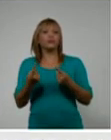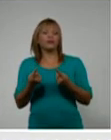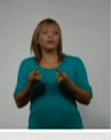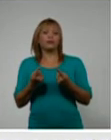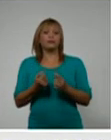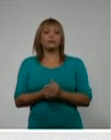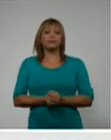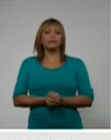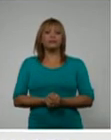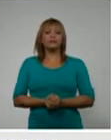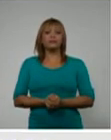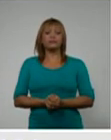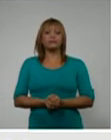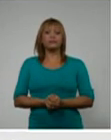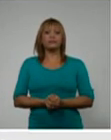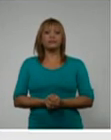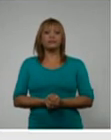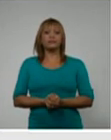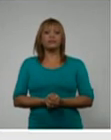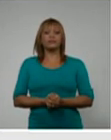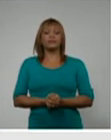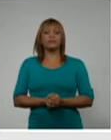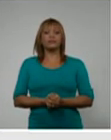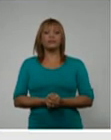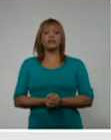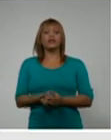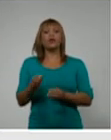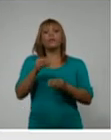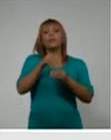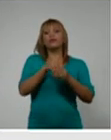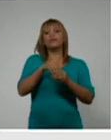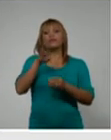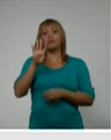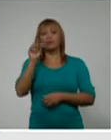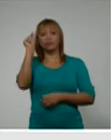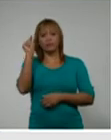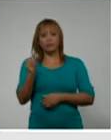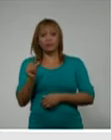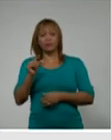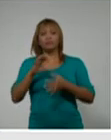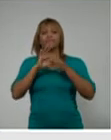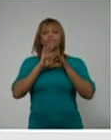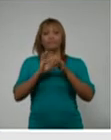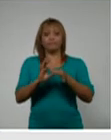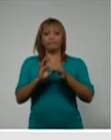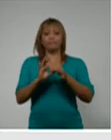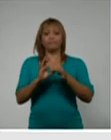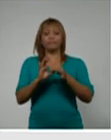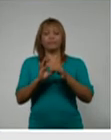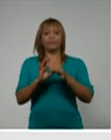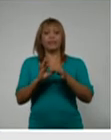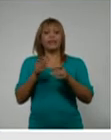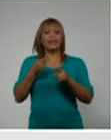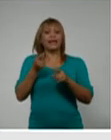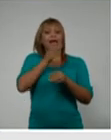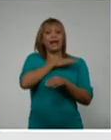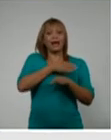a la incorporación de 4 pacientes graves de los que estaban